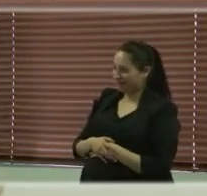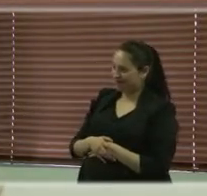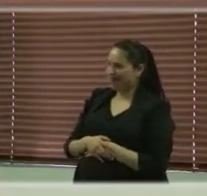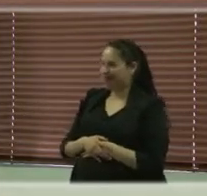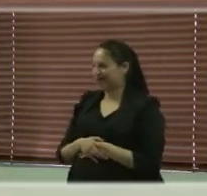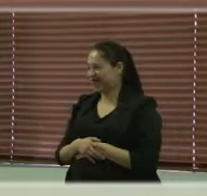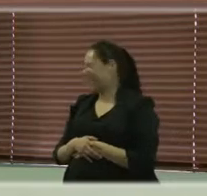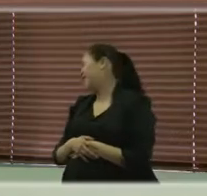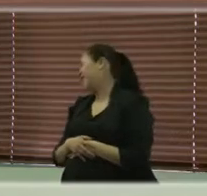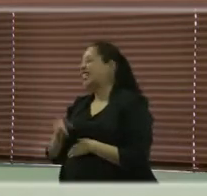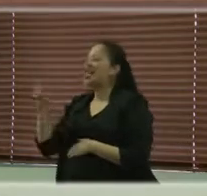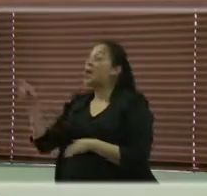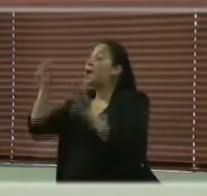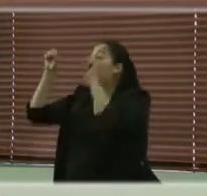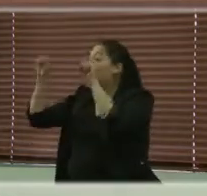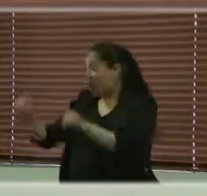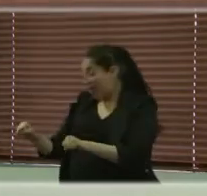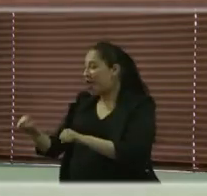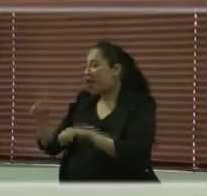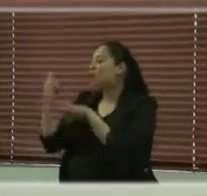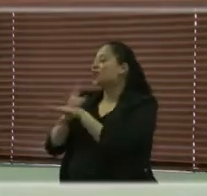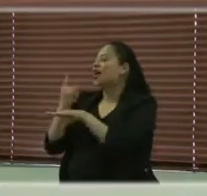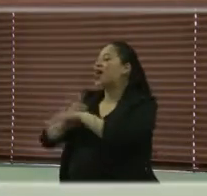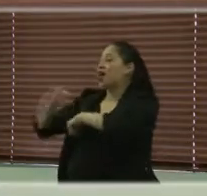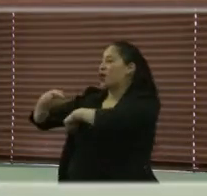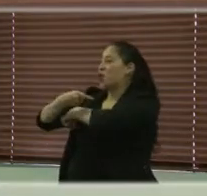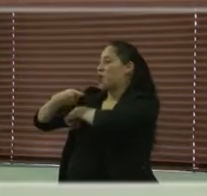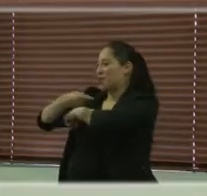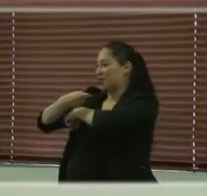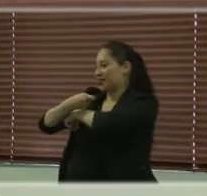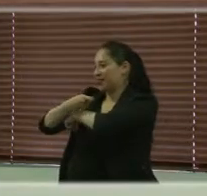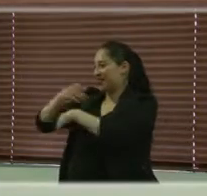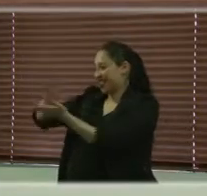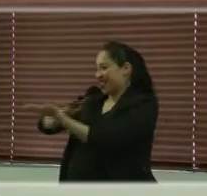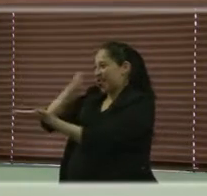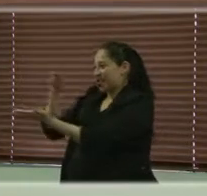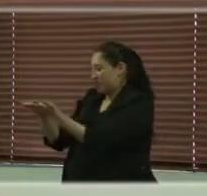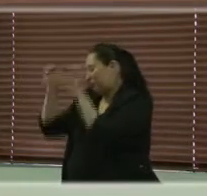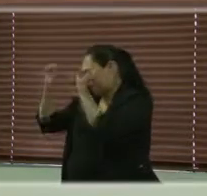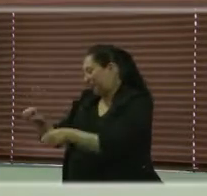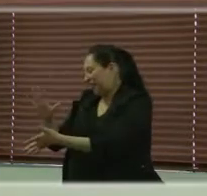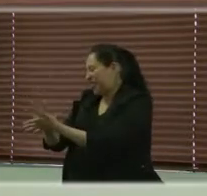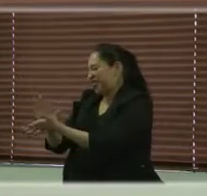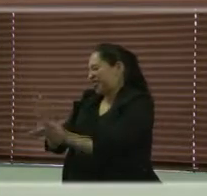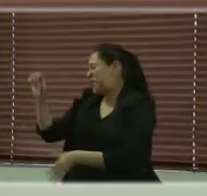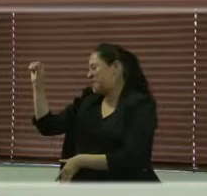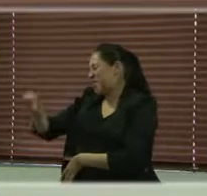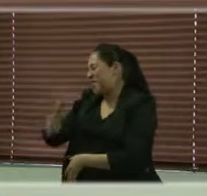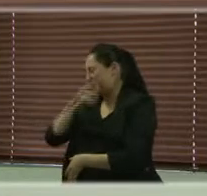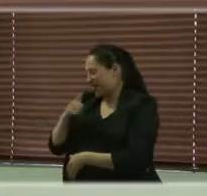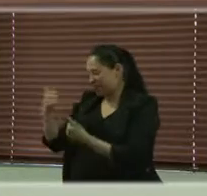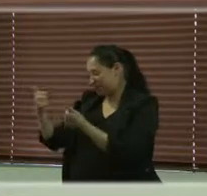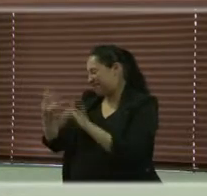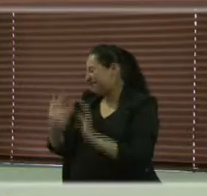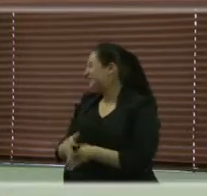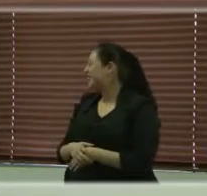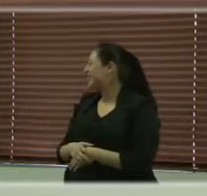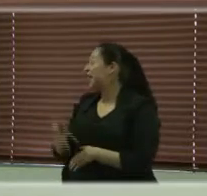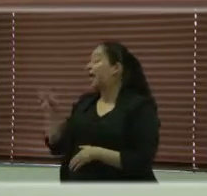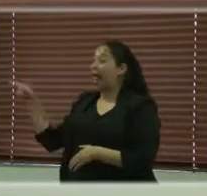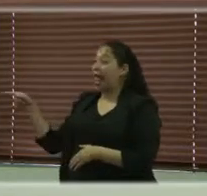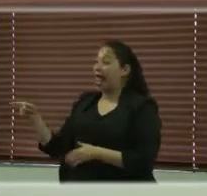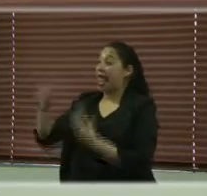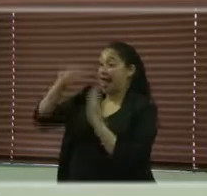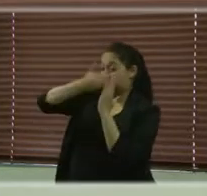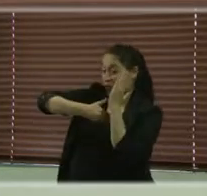bueno es esa ese documento sí como se llama verdad da unas